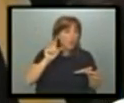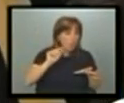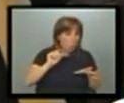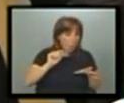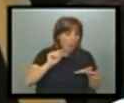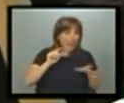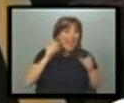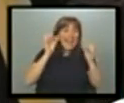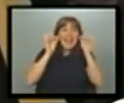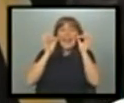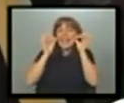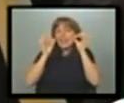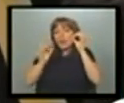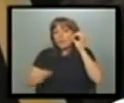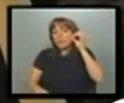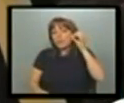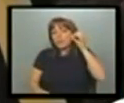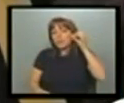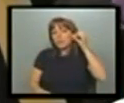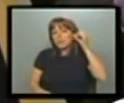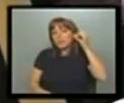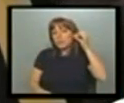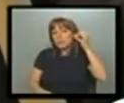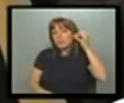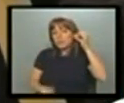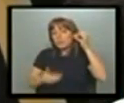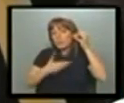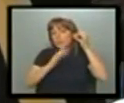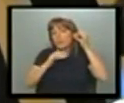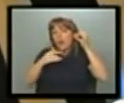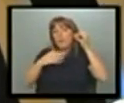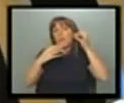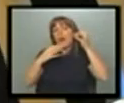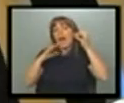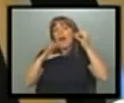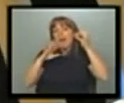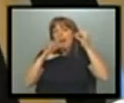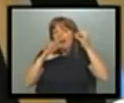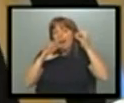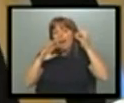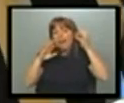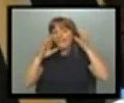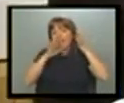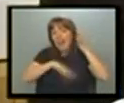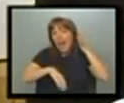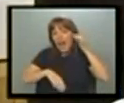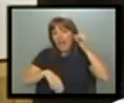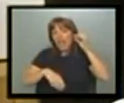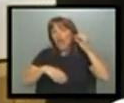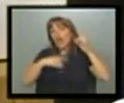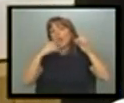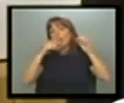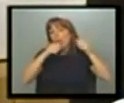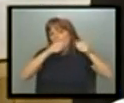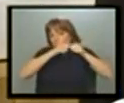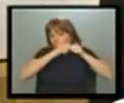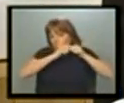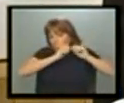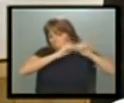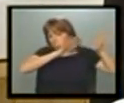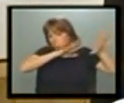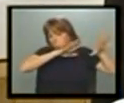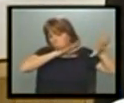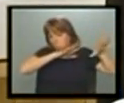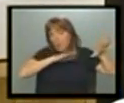aparece ese líquido que denota infección y después hay que apretar para que explote. Están en ese proceso. Ahora, en el medio de todo eso, para